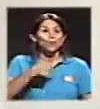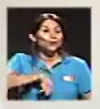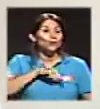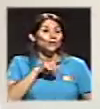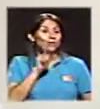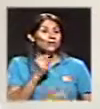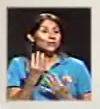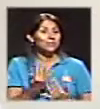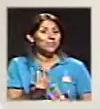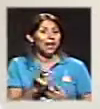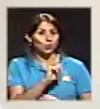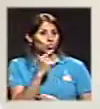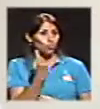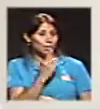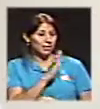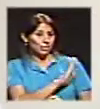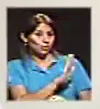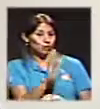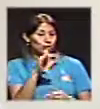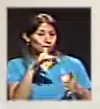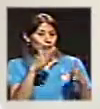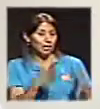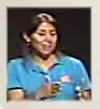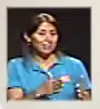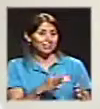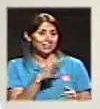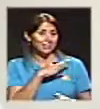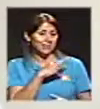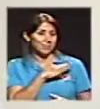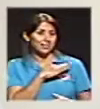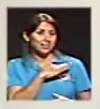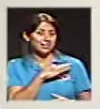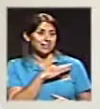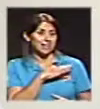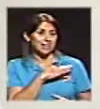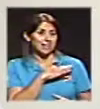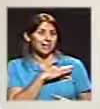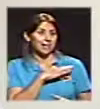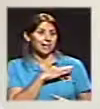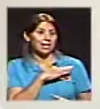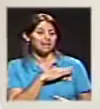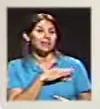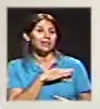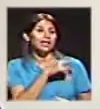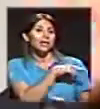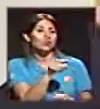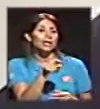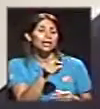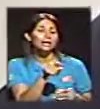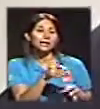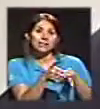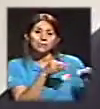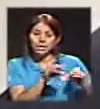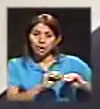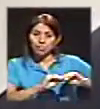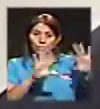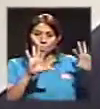estudiantes de ustedes se beneficien de la claridad con que ustedes explican estos temas, sino